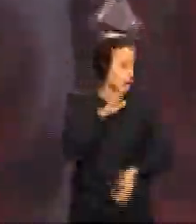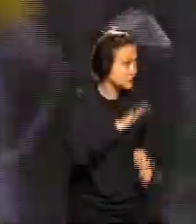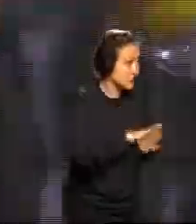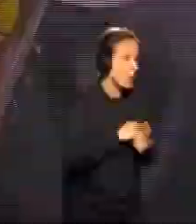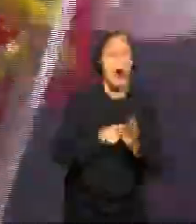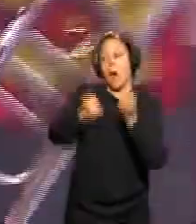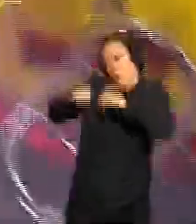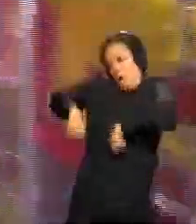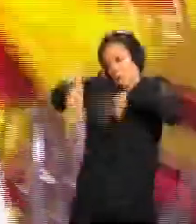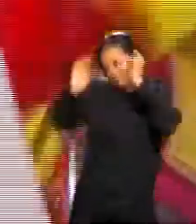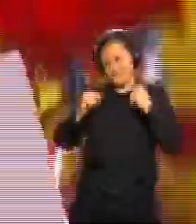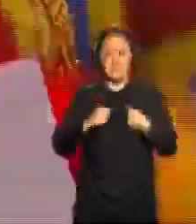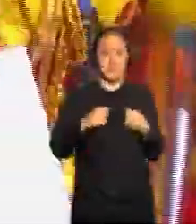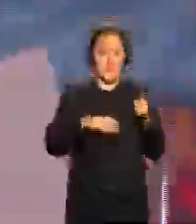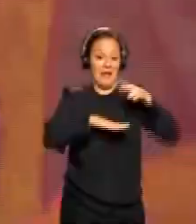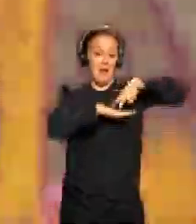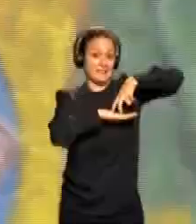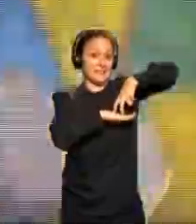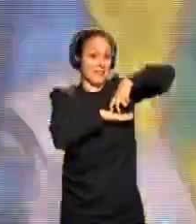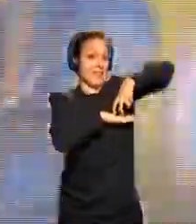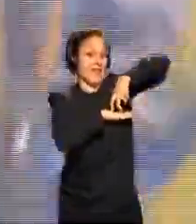seguimos? A bobar.